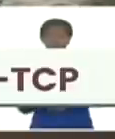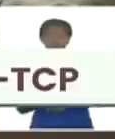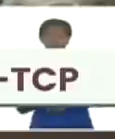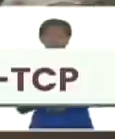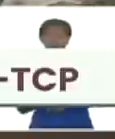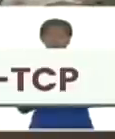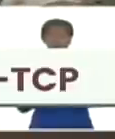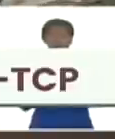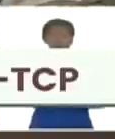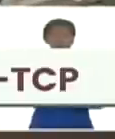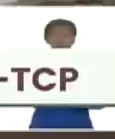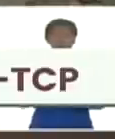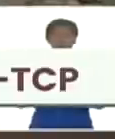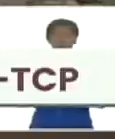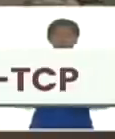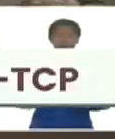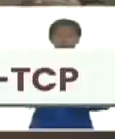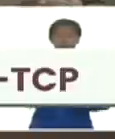What President Biden,